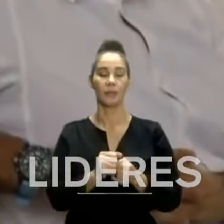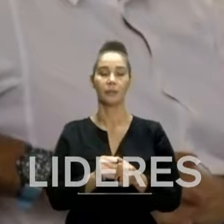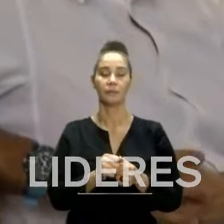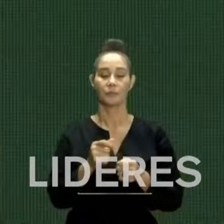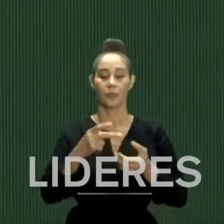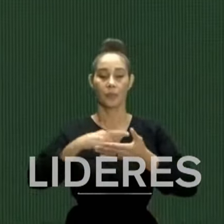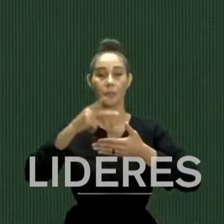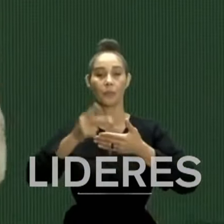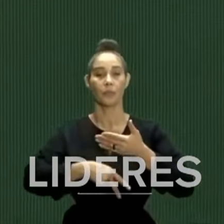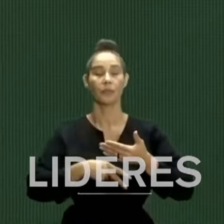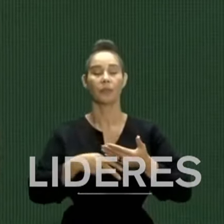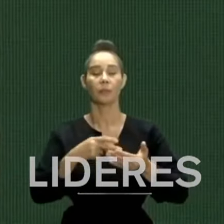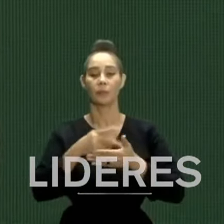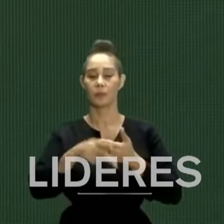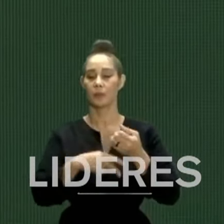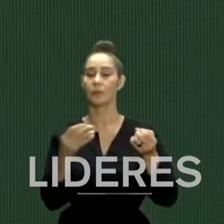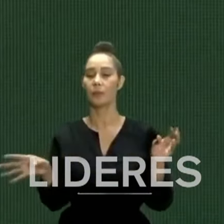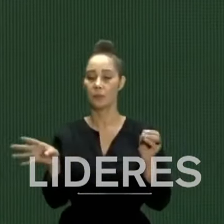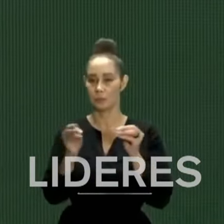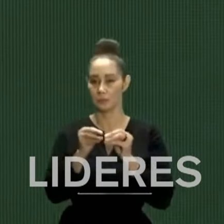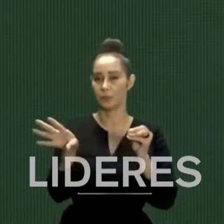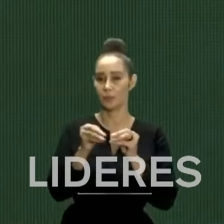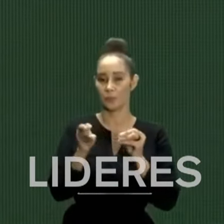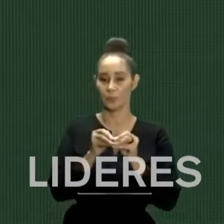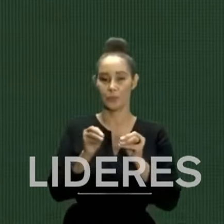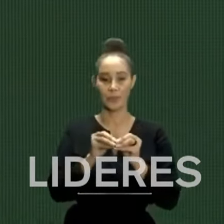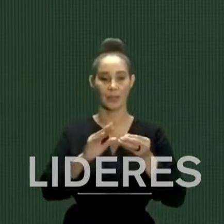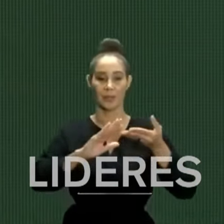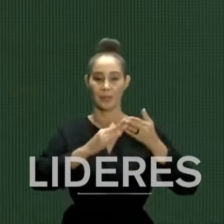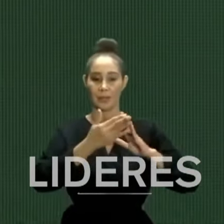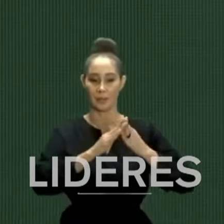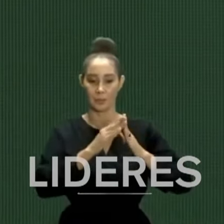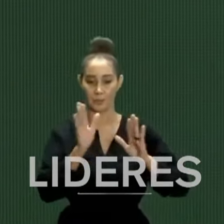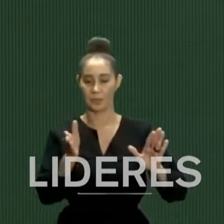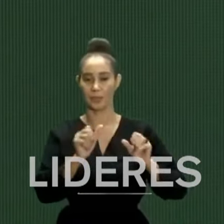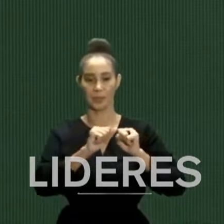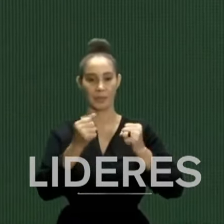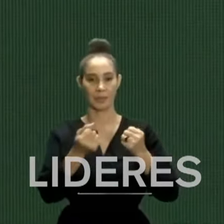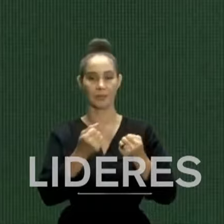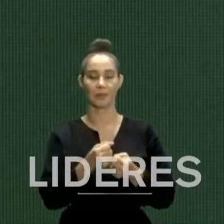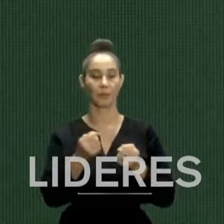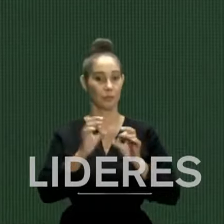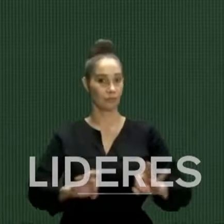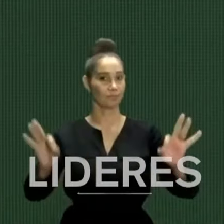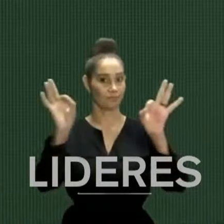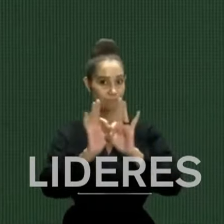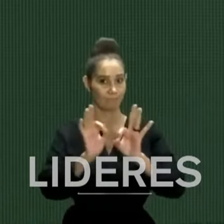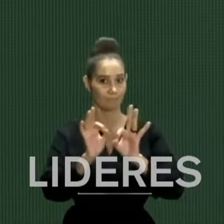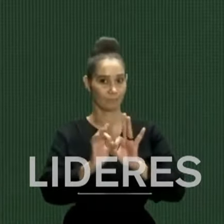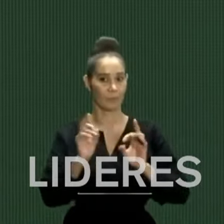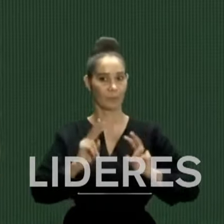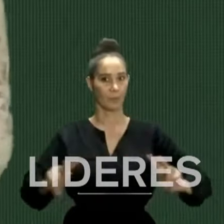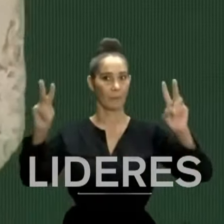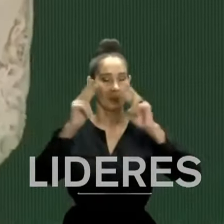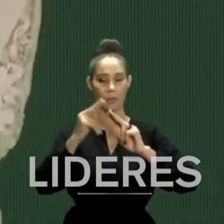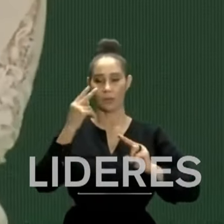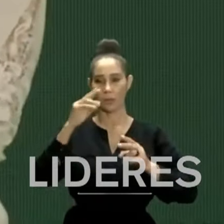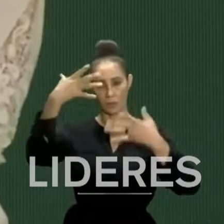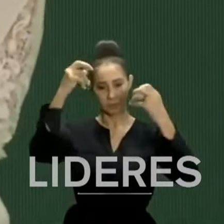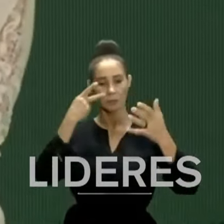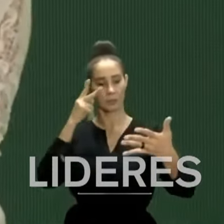son proyectos que le pueden agregar y le van a agregar a la ciudad un importante valor. Y cuando el presidente lo vio,